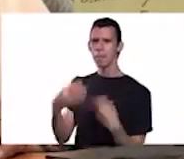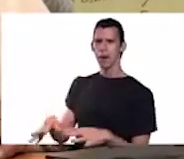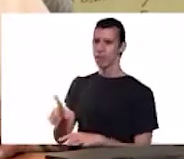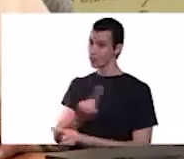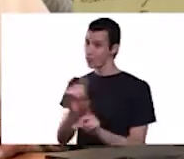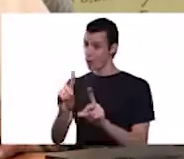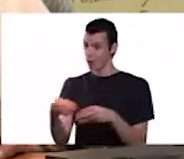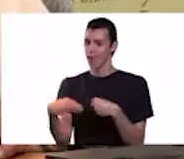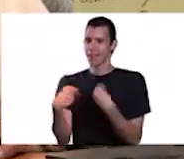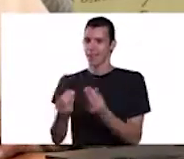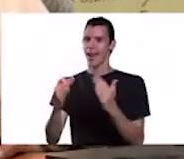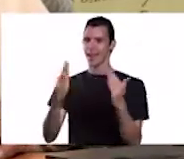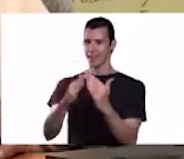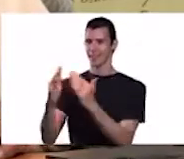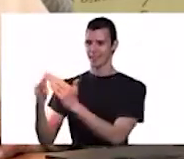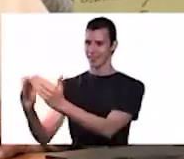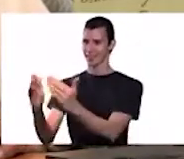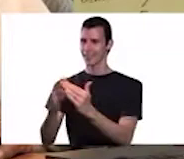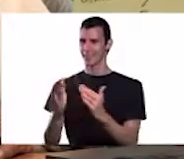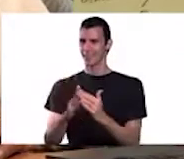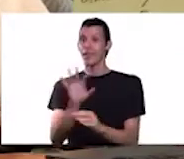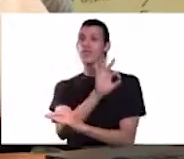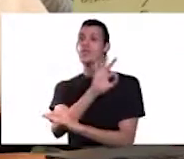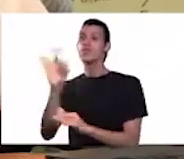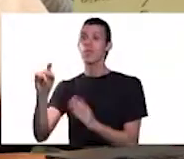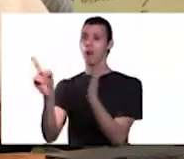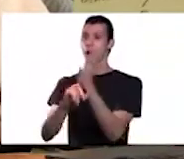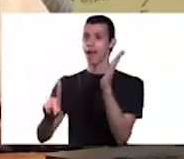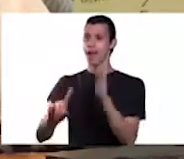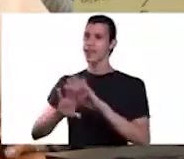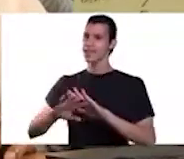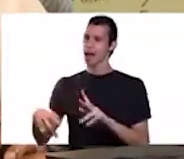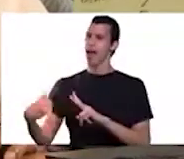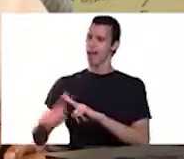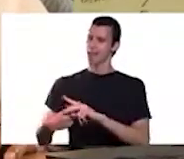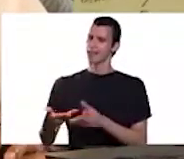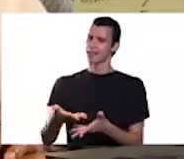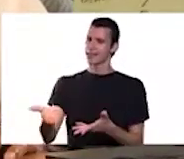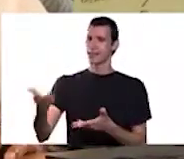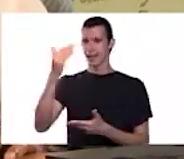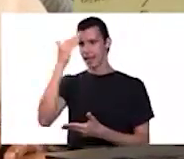haciéndolo mucho más en esta etapa, donde tenemos un enemigo grande